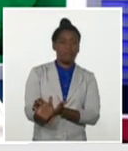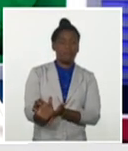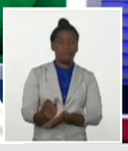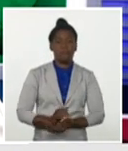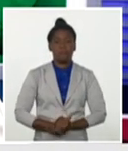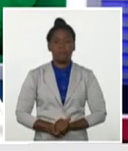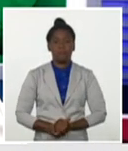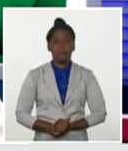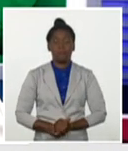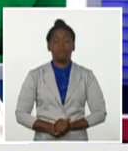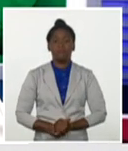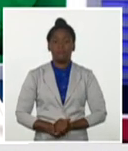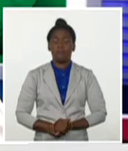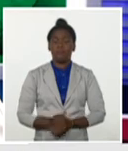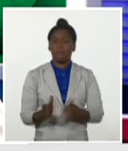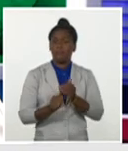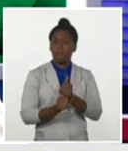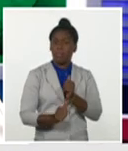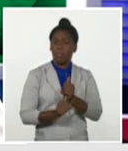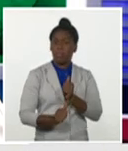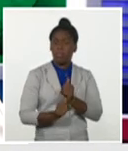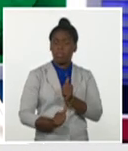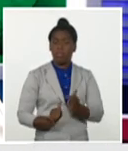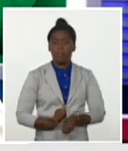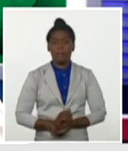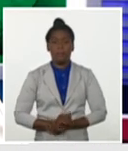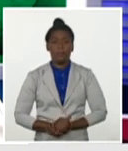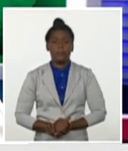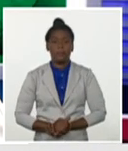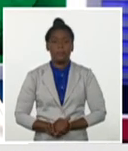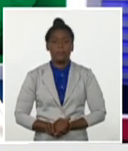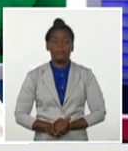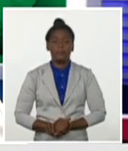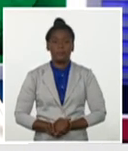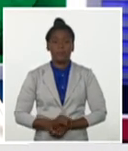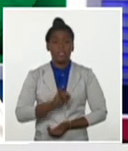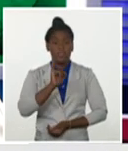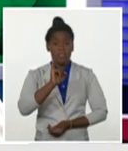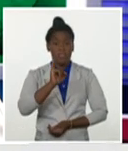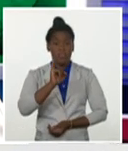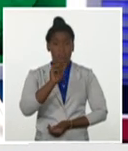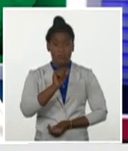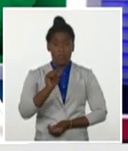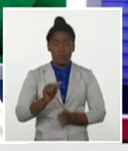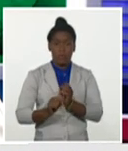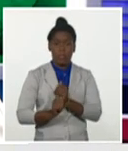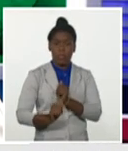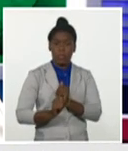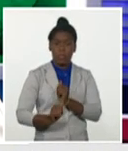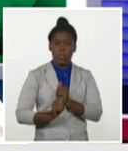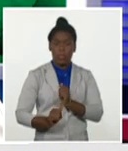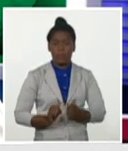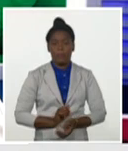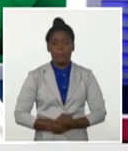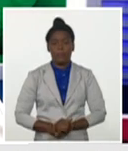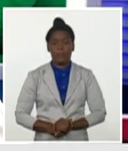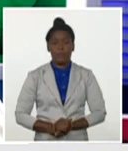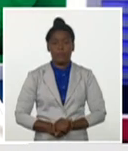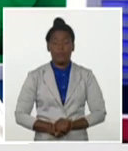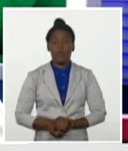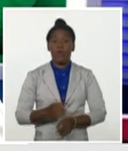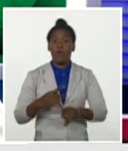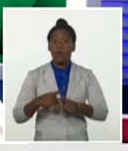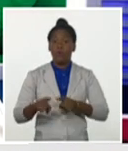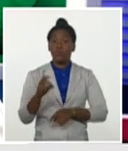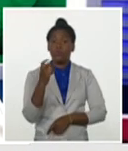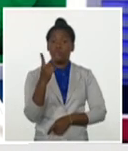diarrea en 6 de ellos, falta de aire en 2